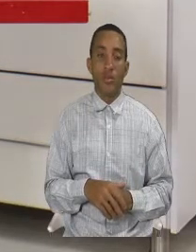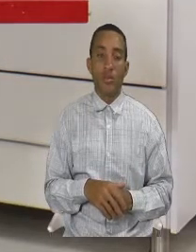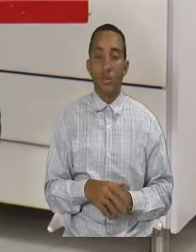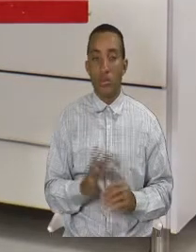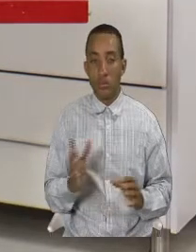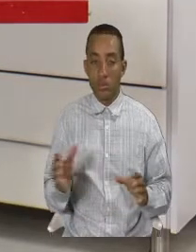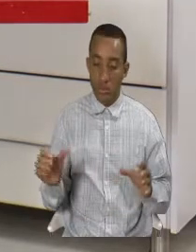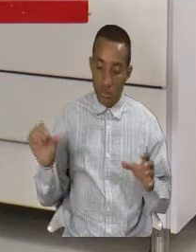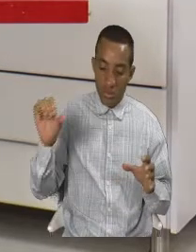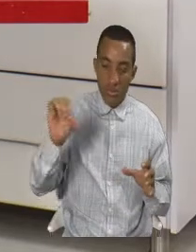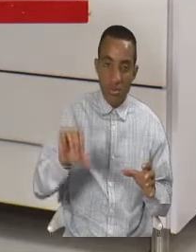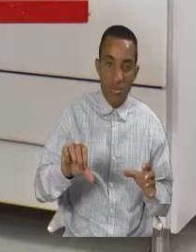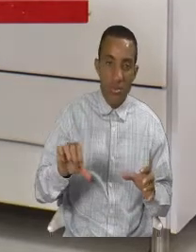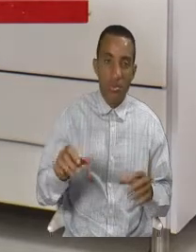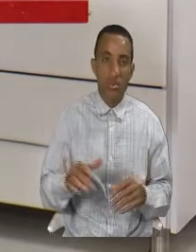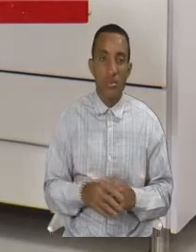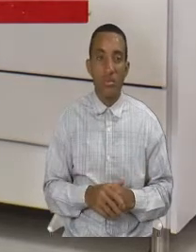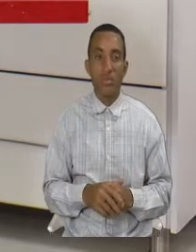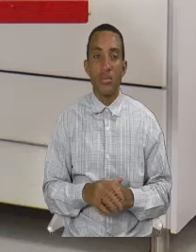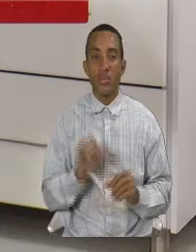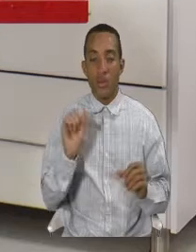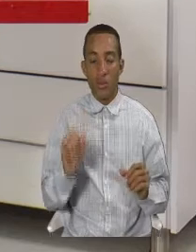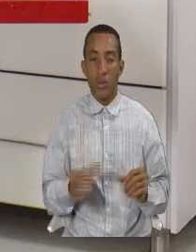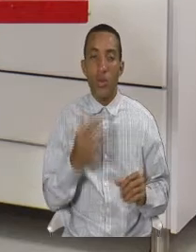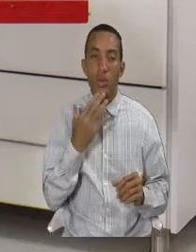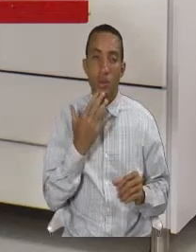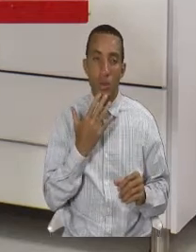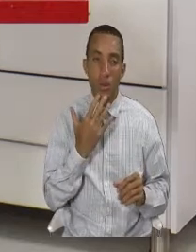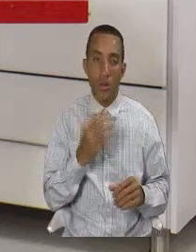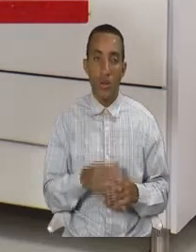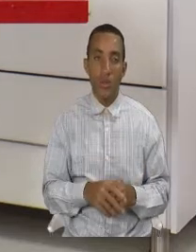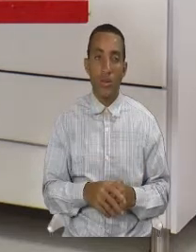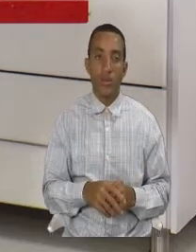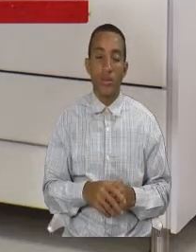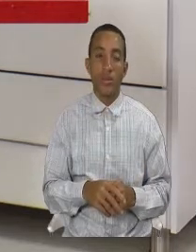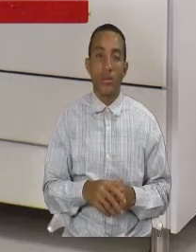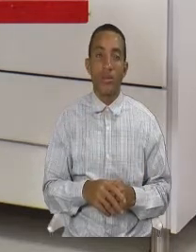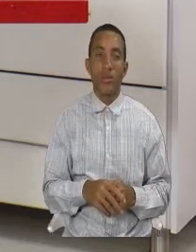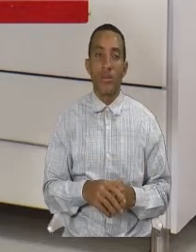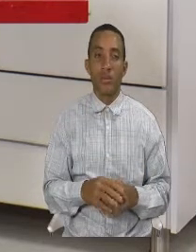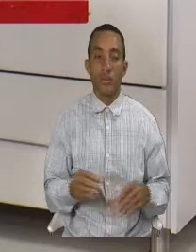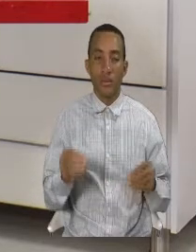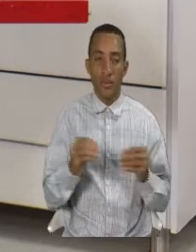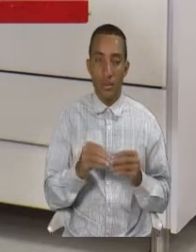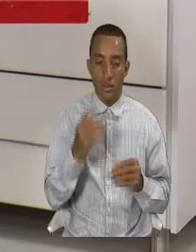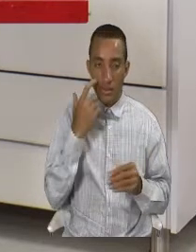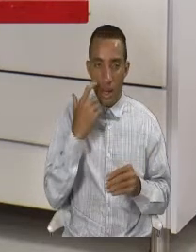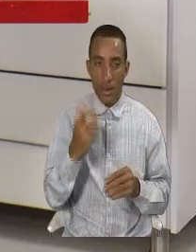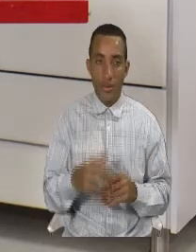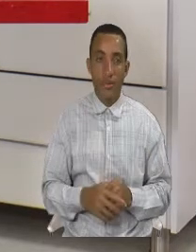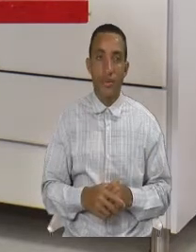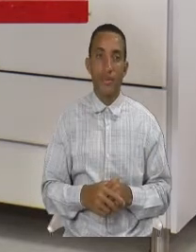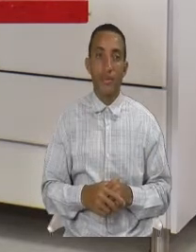adicionarle y que nos dé un colorido un poquito más vistoso.